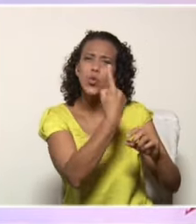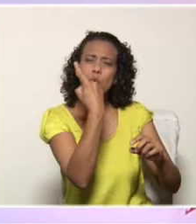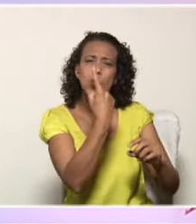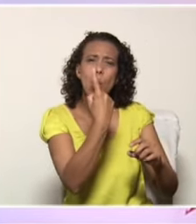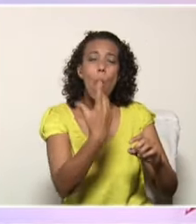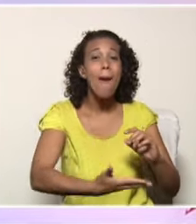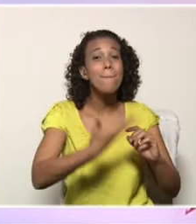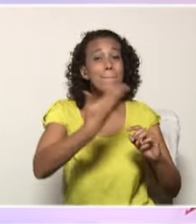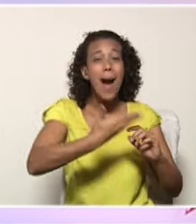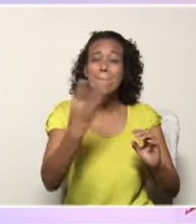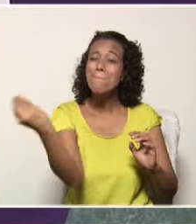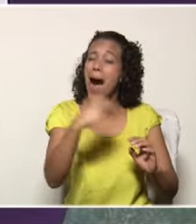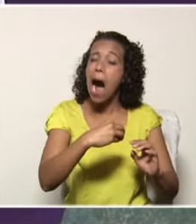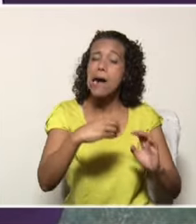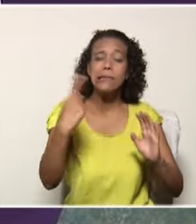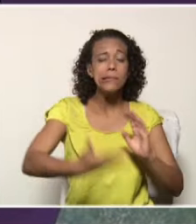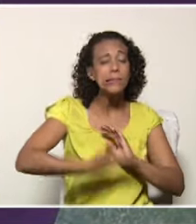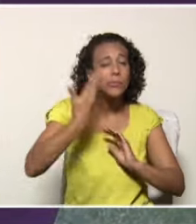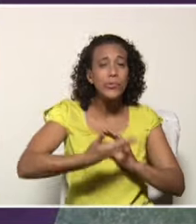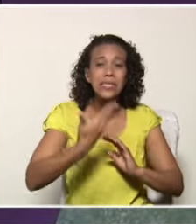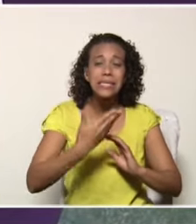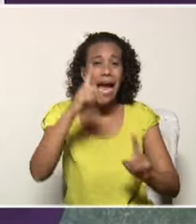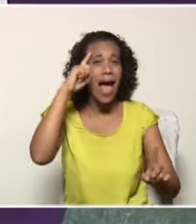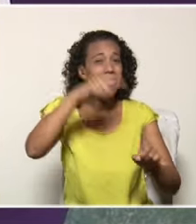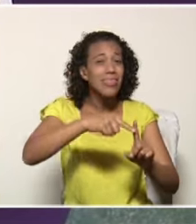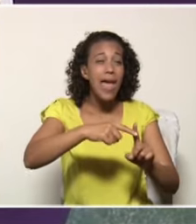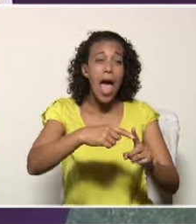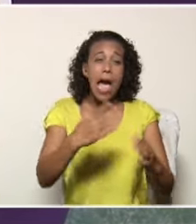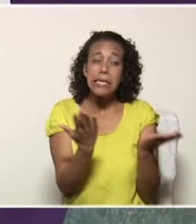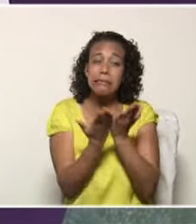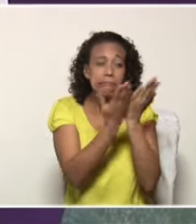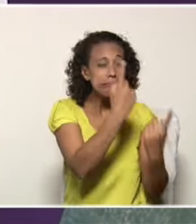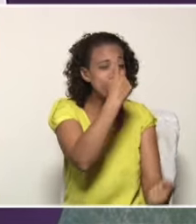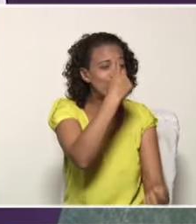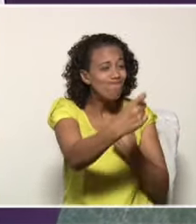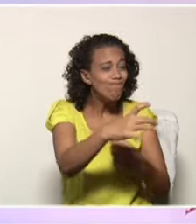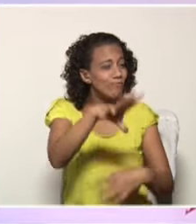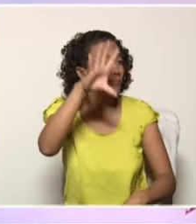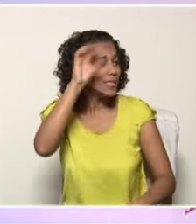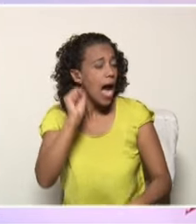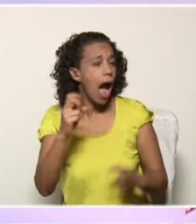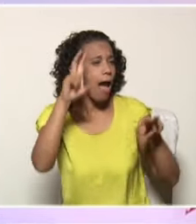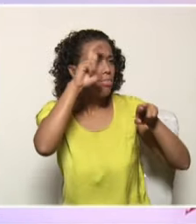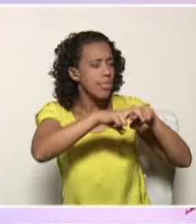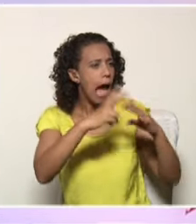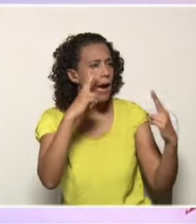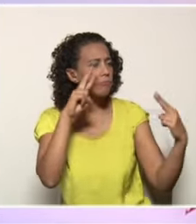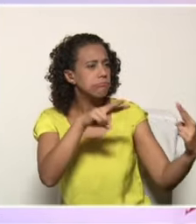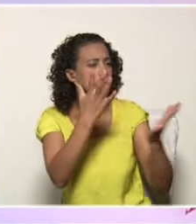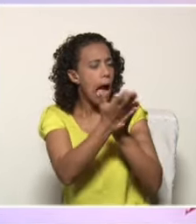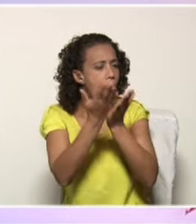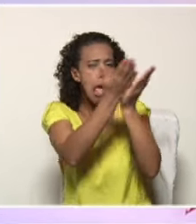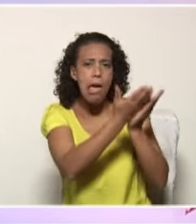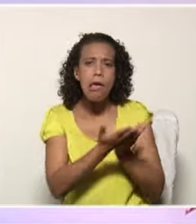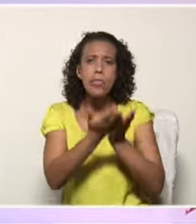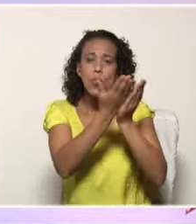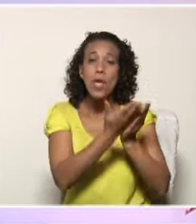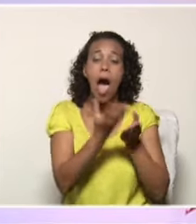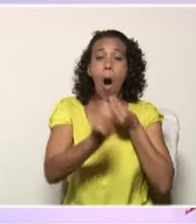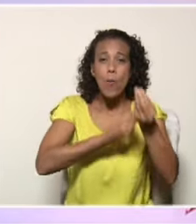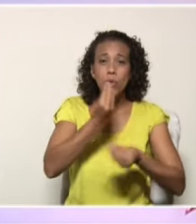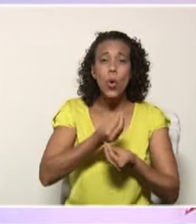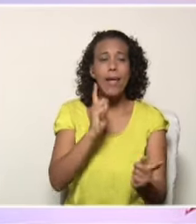aspectos más importantes que requiere el estudiante al momento de sentarse a estudiar o de